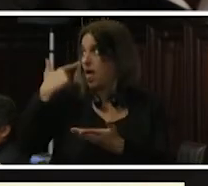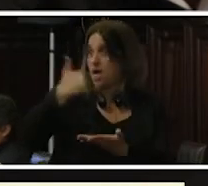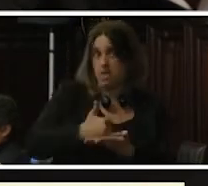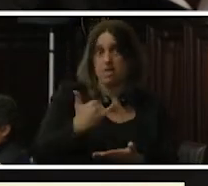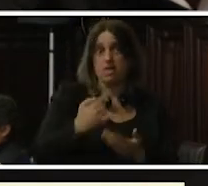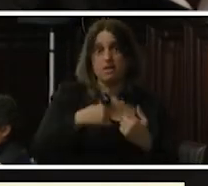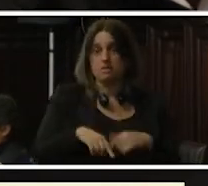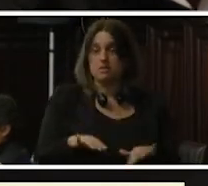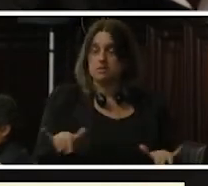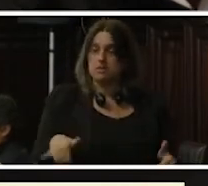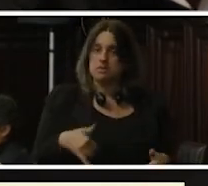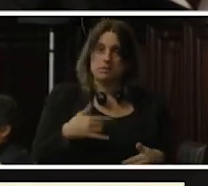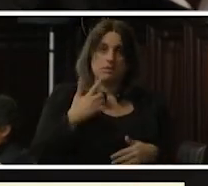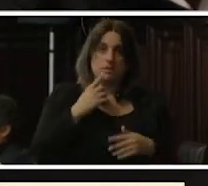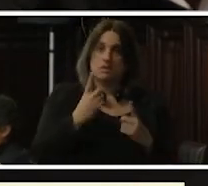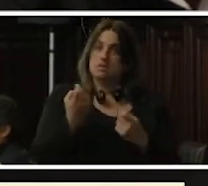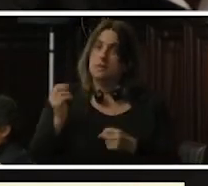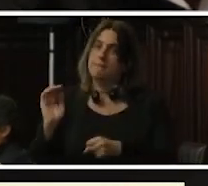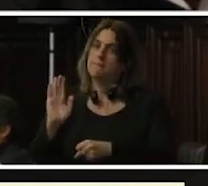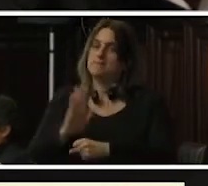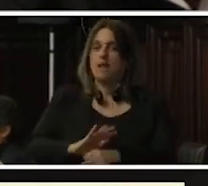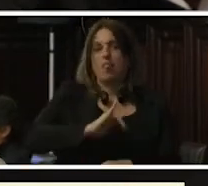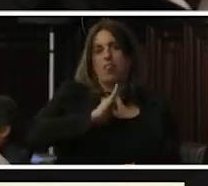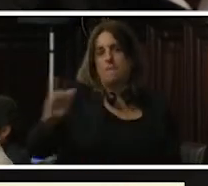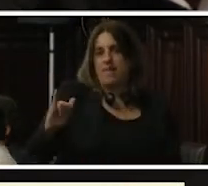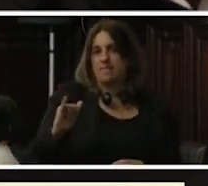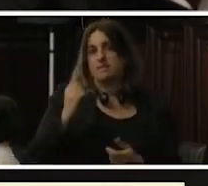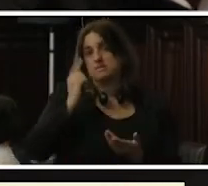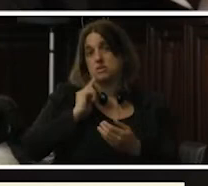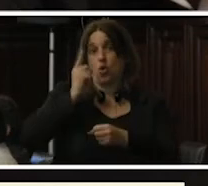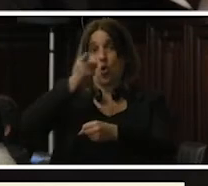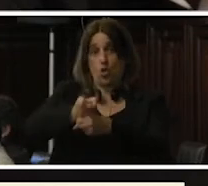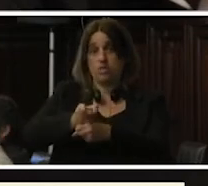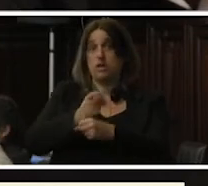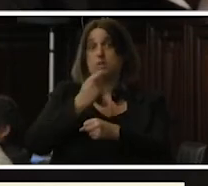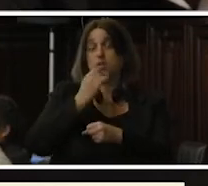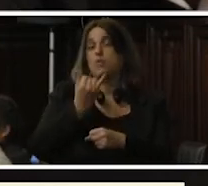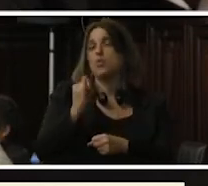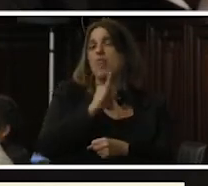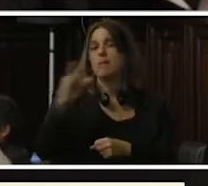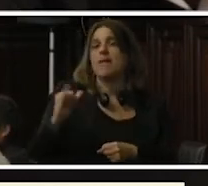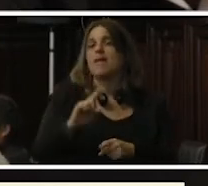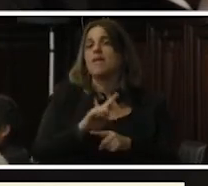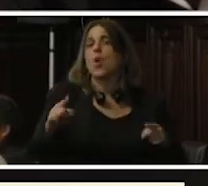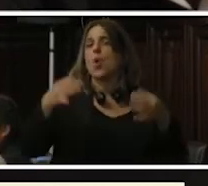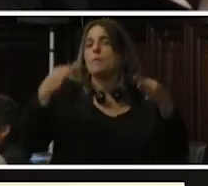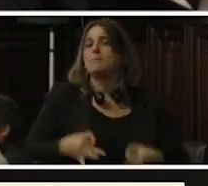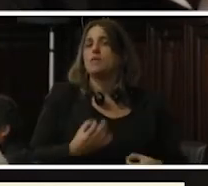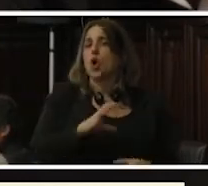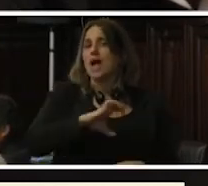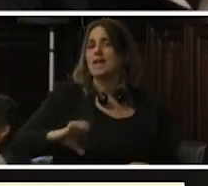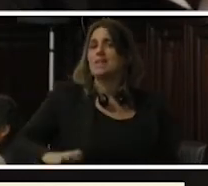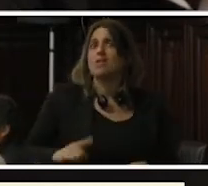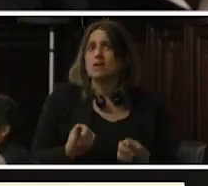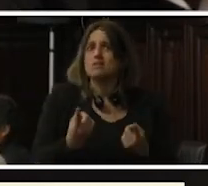han visto obligadas a presentar demandas constitucionales como una demanda de cumplimiento al Estado para que